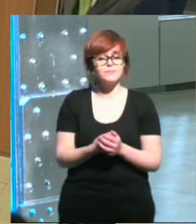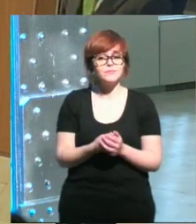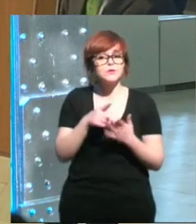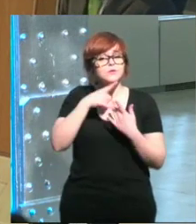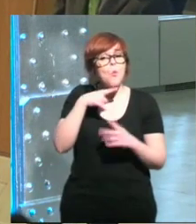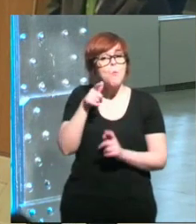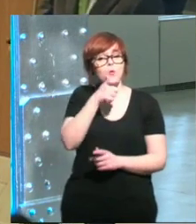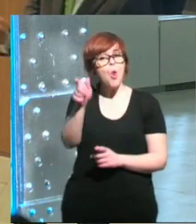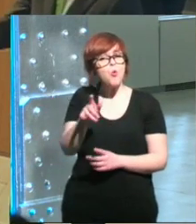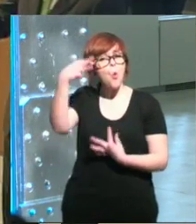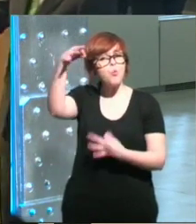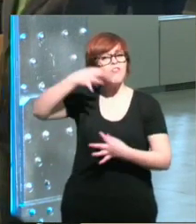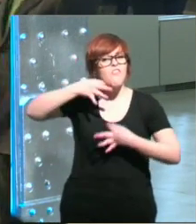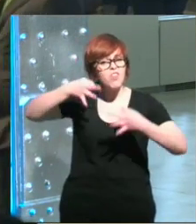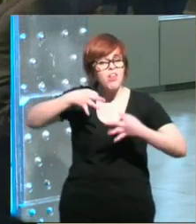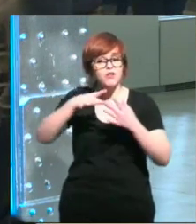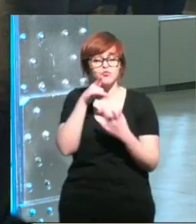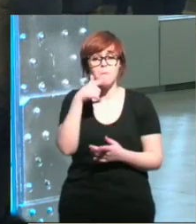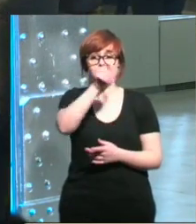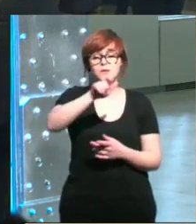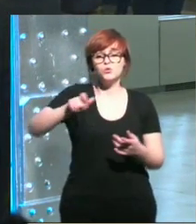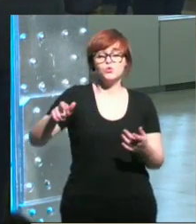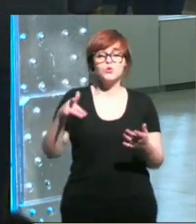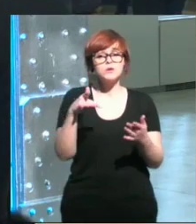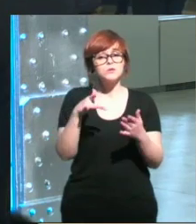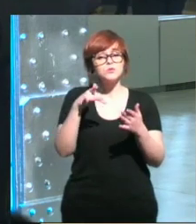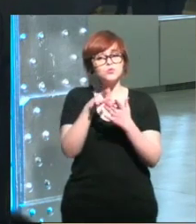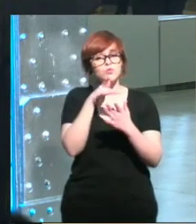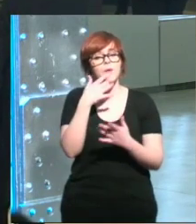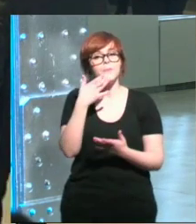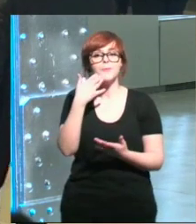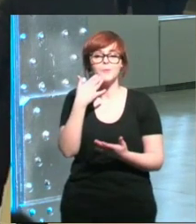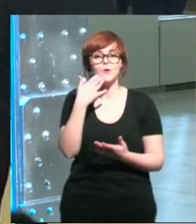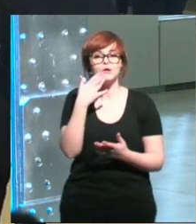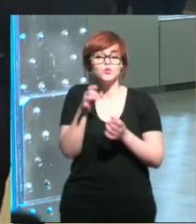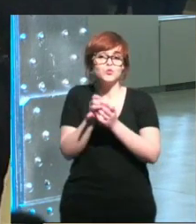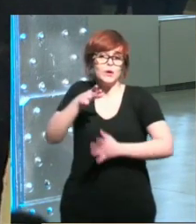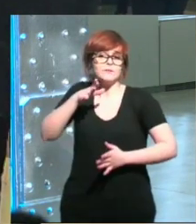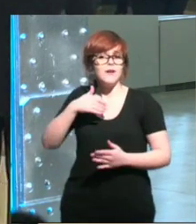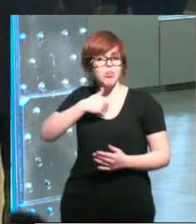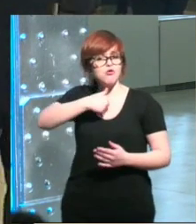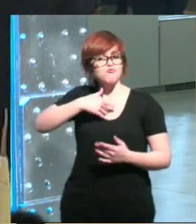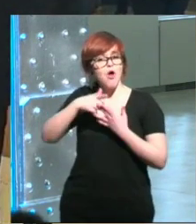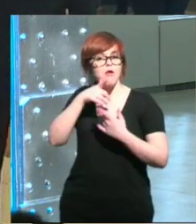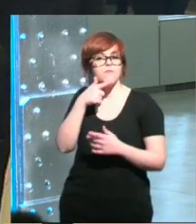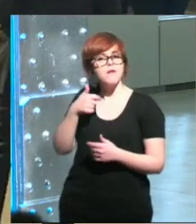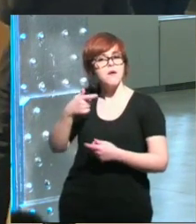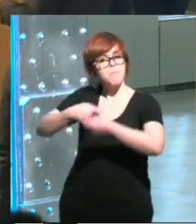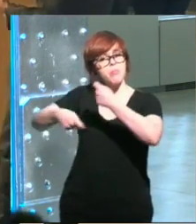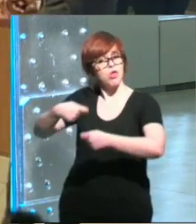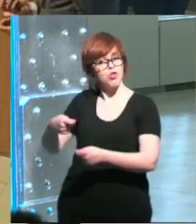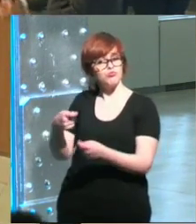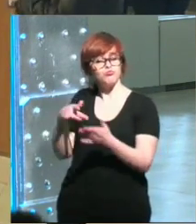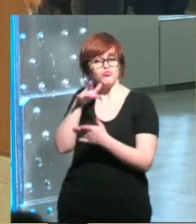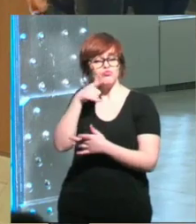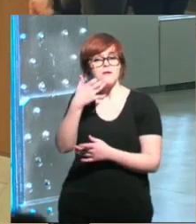verdadero. Aquellos que han tenido la fortuna de trabajar en una función comercial saben que no hay forma más efectiva de vender un